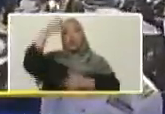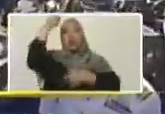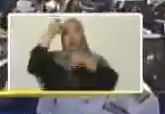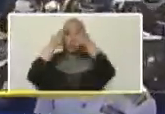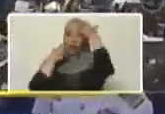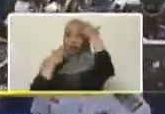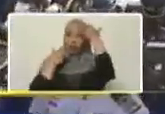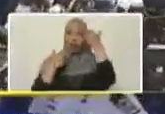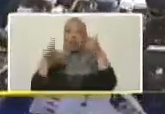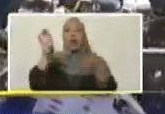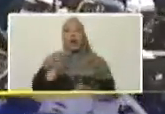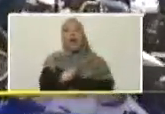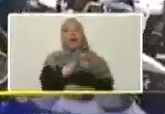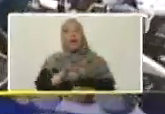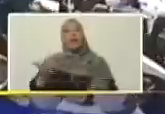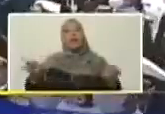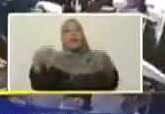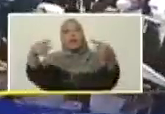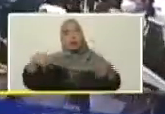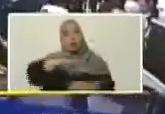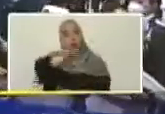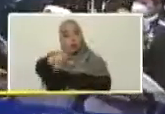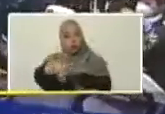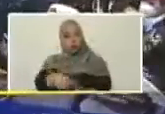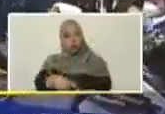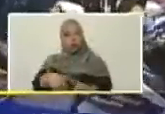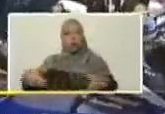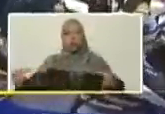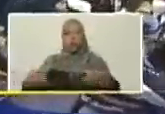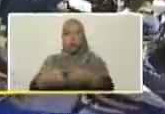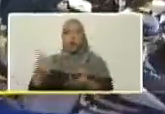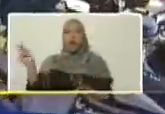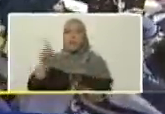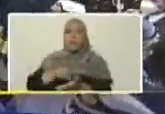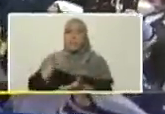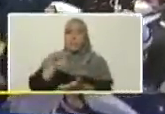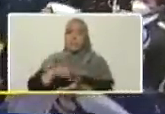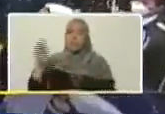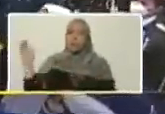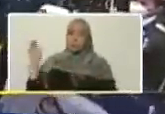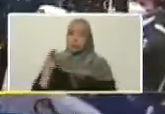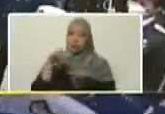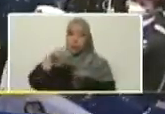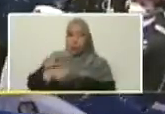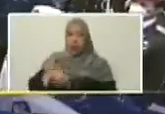Rafael Chávez Frías, interpretado por todo el personal asistente al acto.